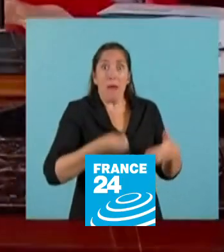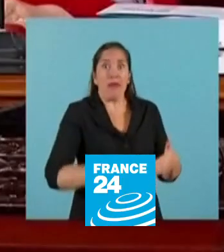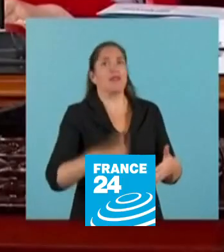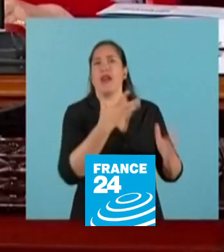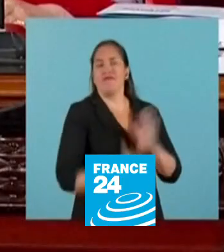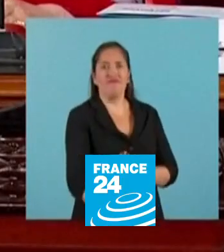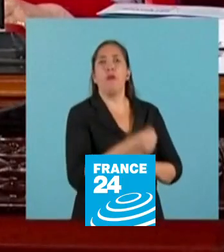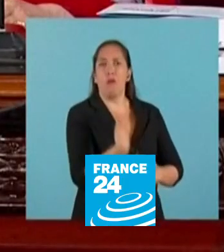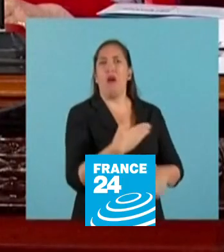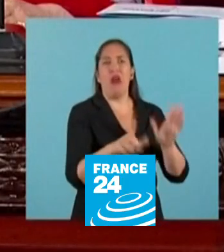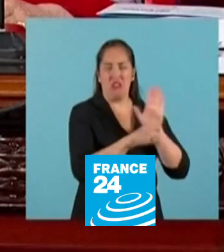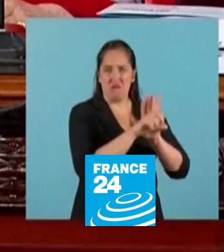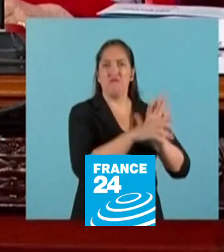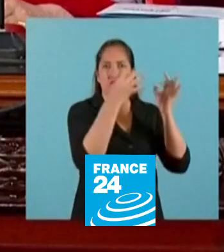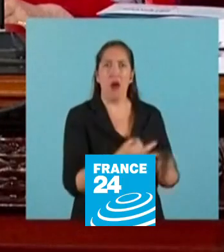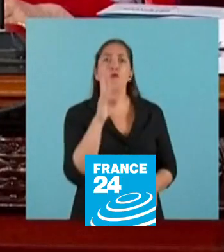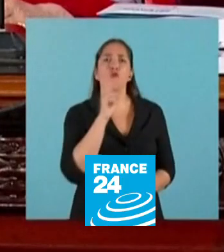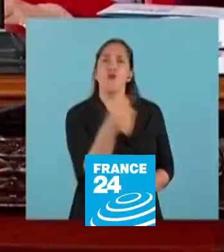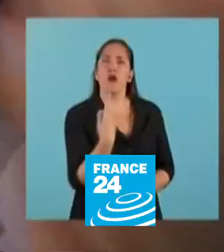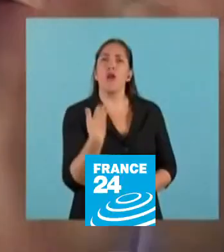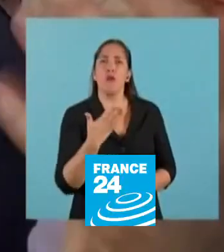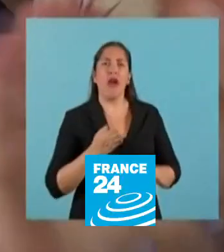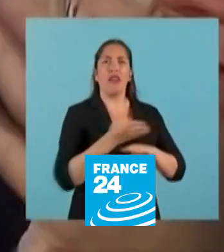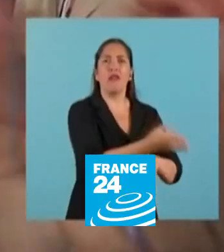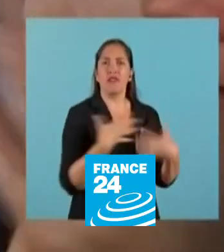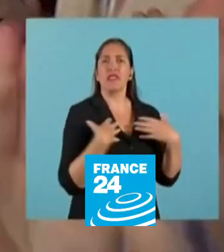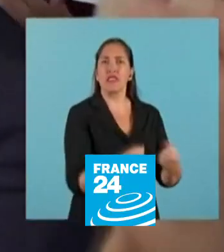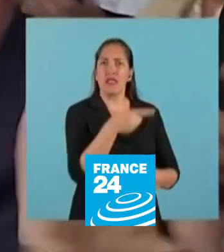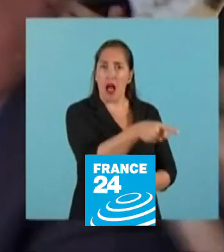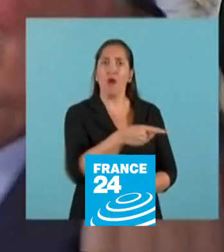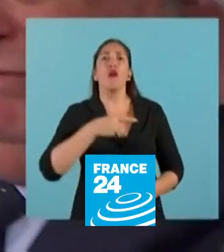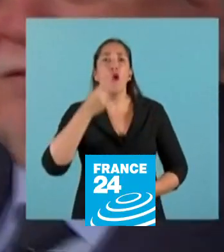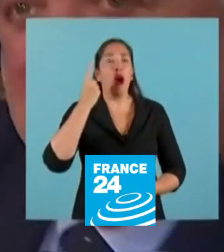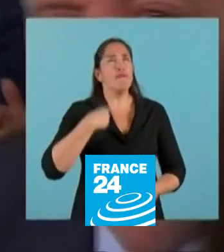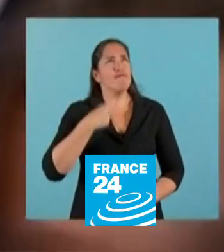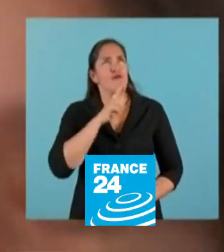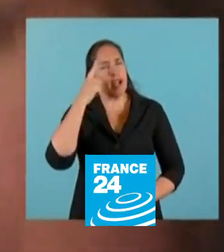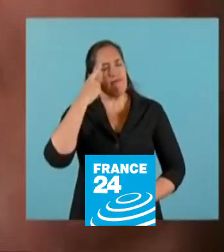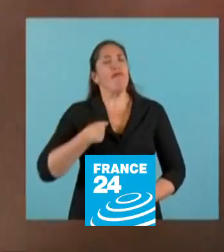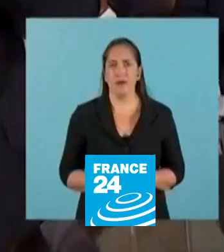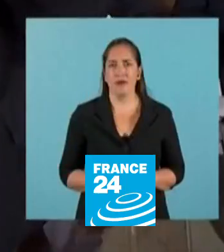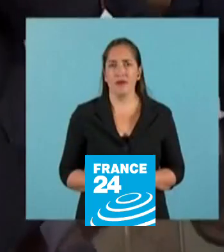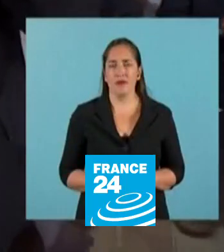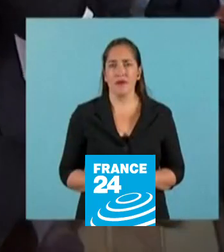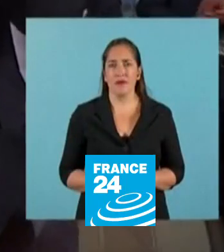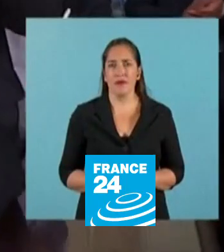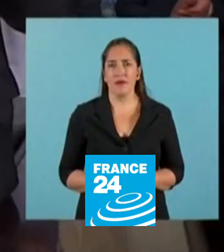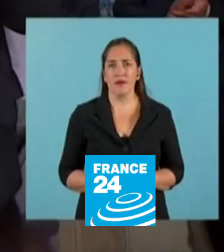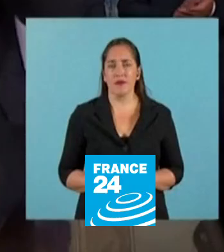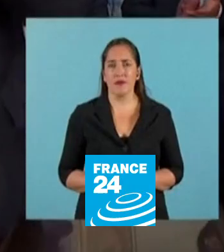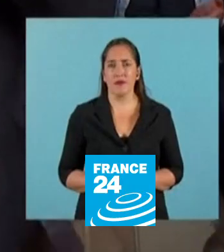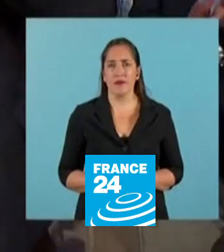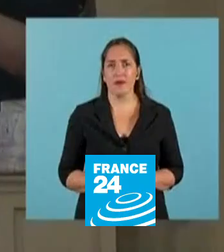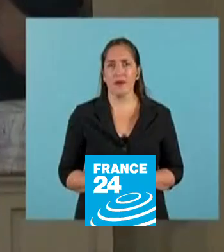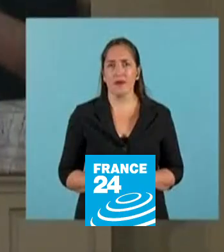y permita a las mujeres acceder al sistema de salud cuando toman la decisión de abortar. La iniciativa fue